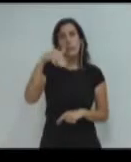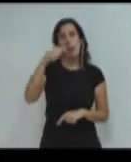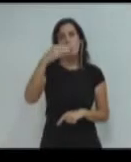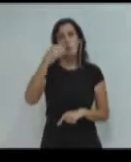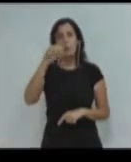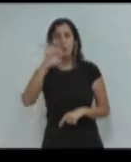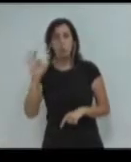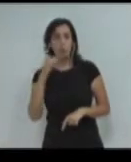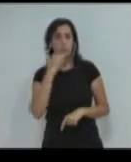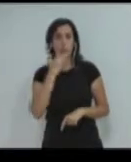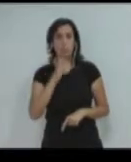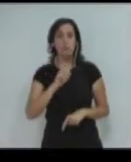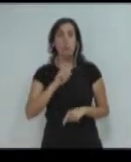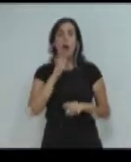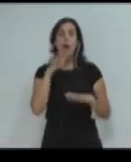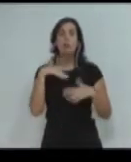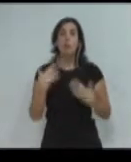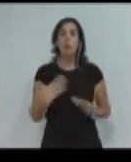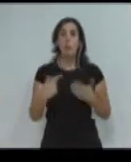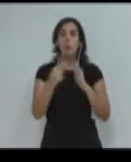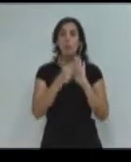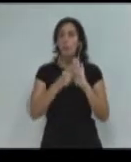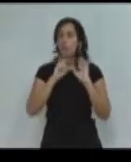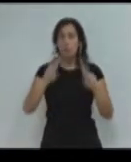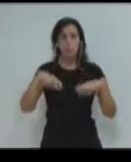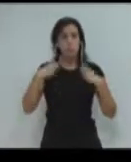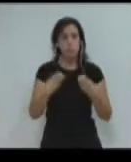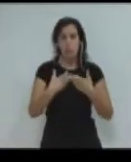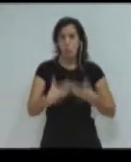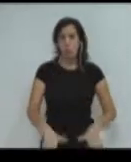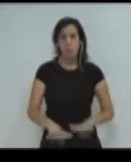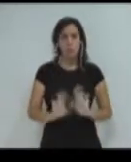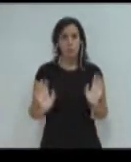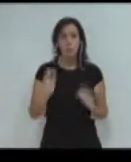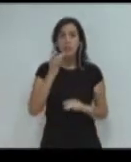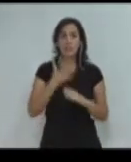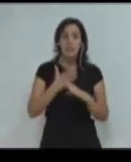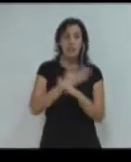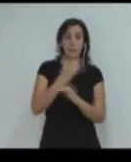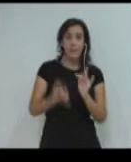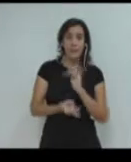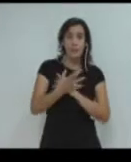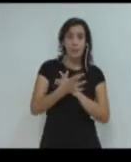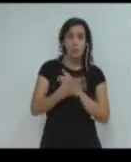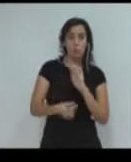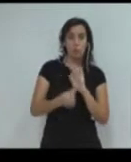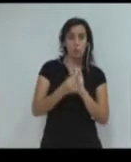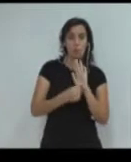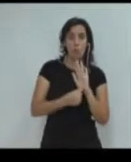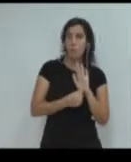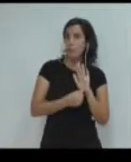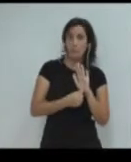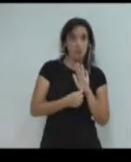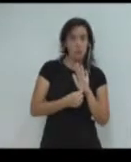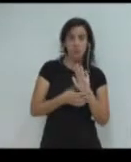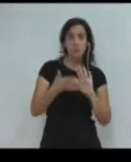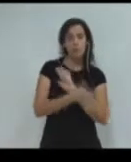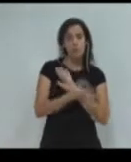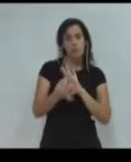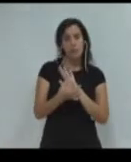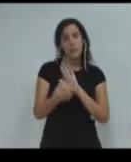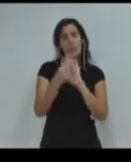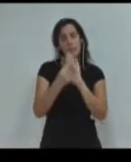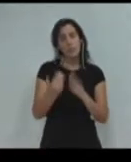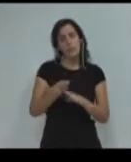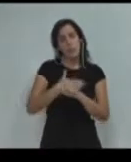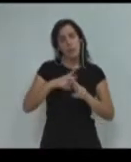das luego actualización de índice y automáticamente lo actualiza. Si tú no lo has creado como un índice, te tienes que ir al índice inicial